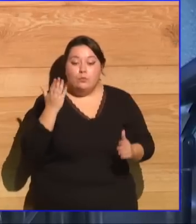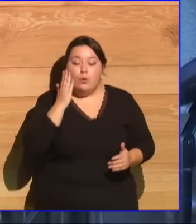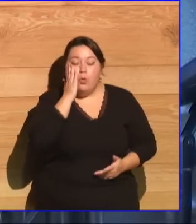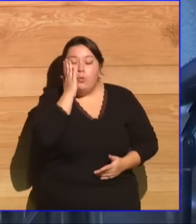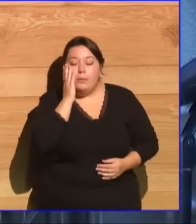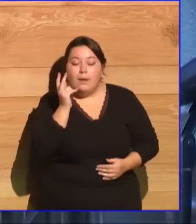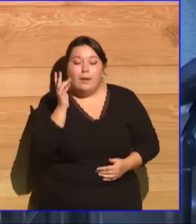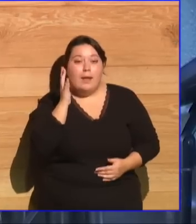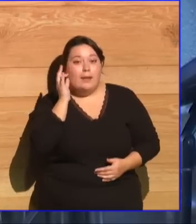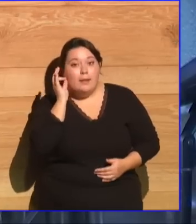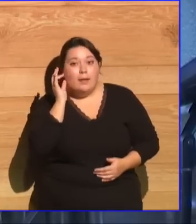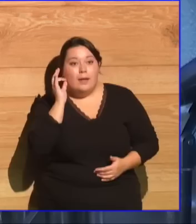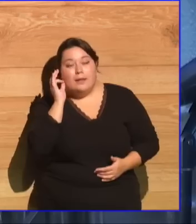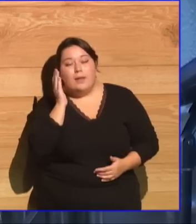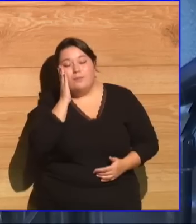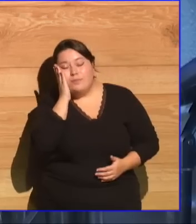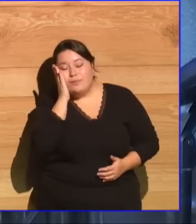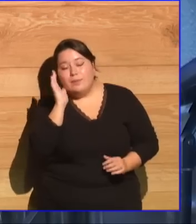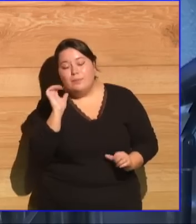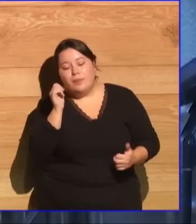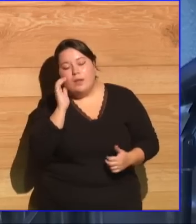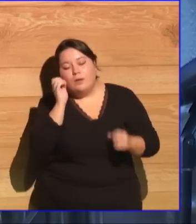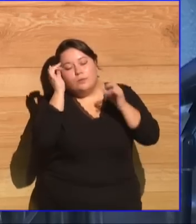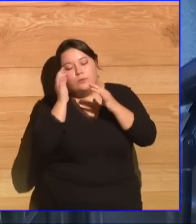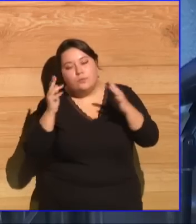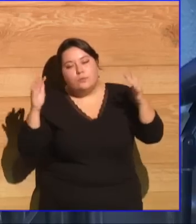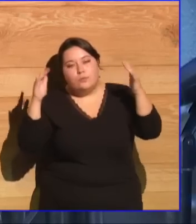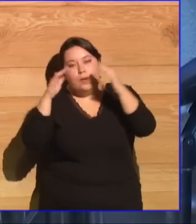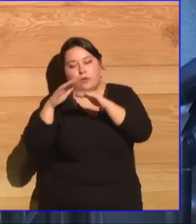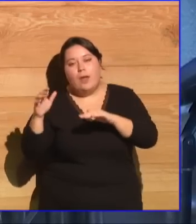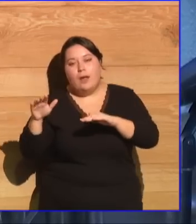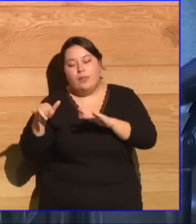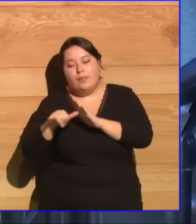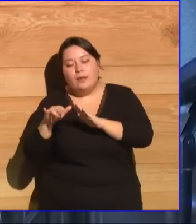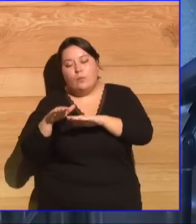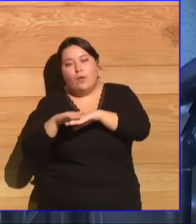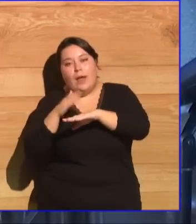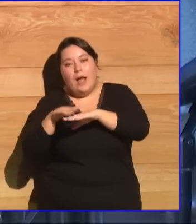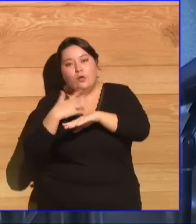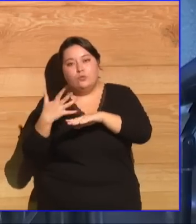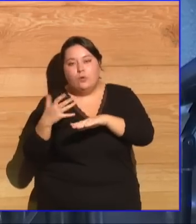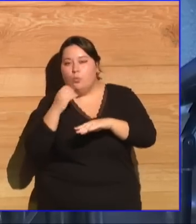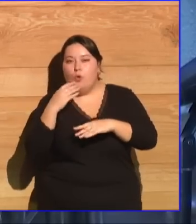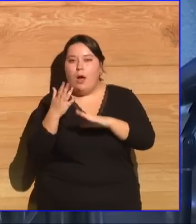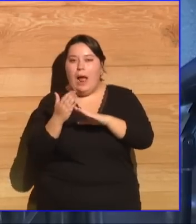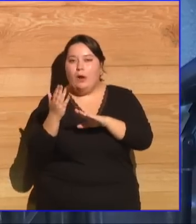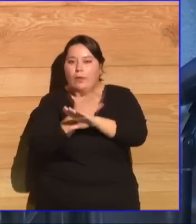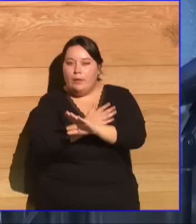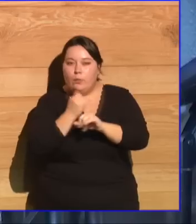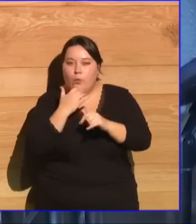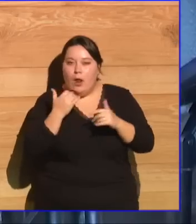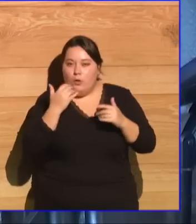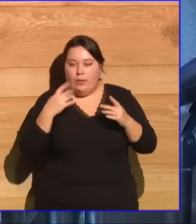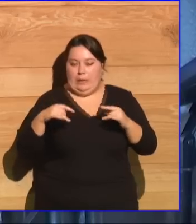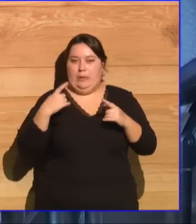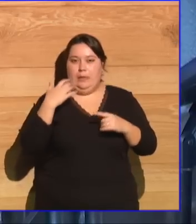queda ella dormida y empieza a tener ese sueño, y está a su lado el gato, que es una especie de anticipación del inframundo, del